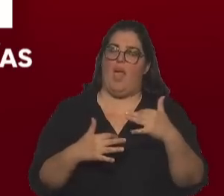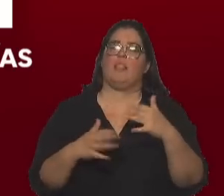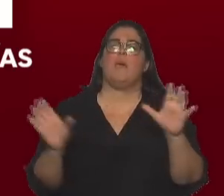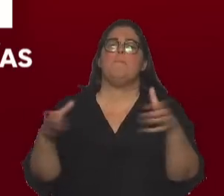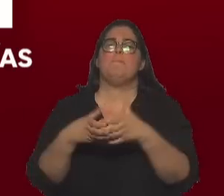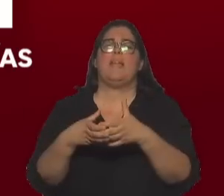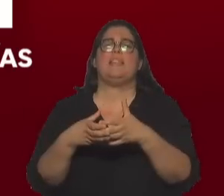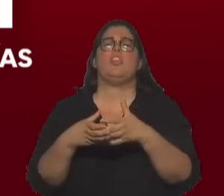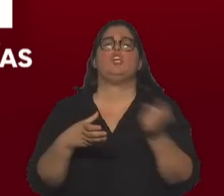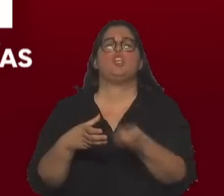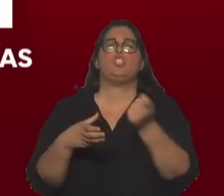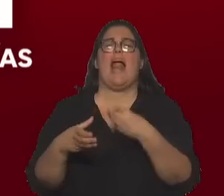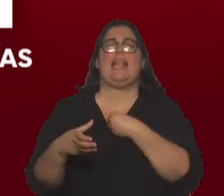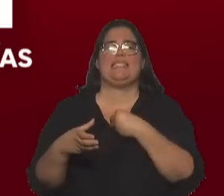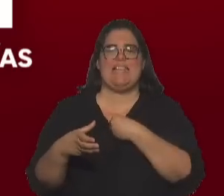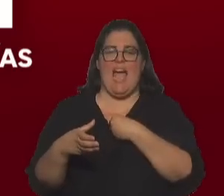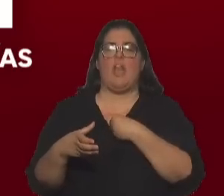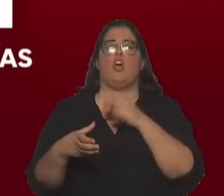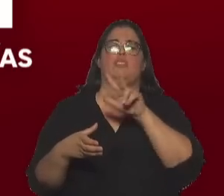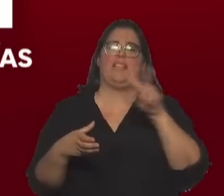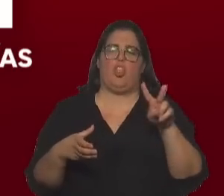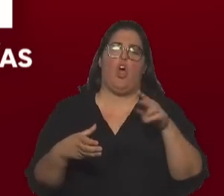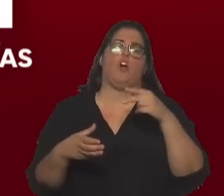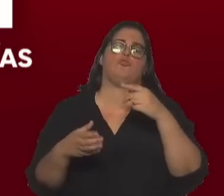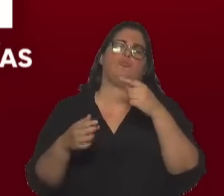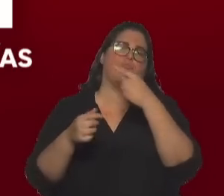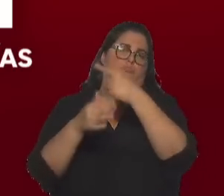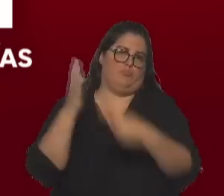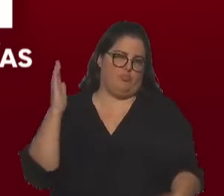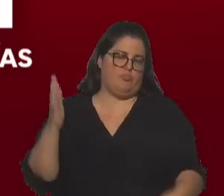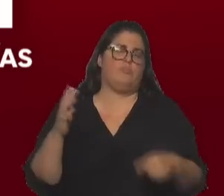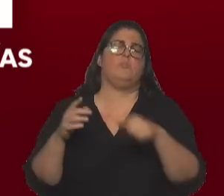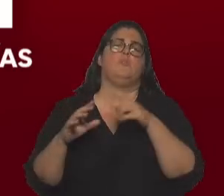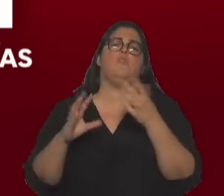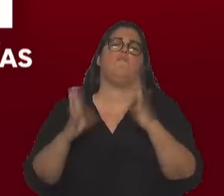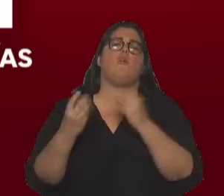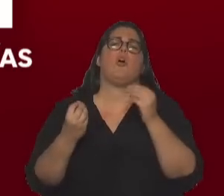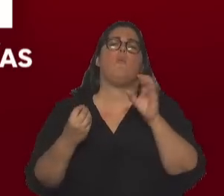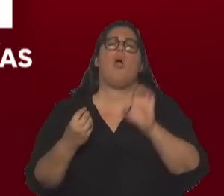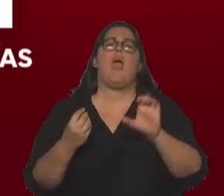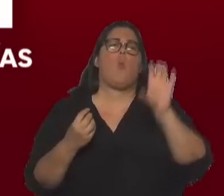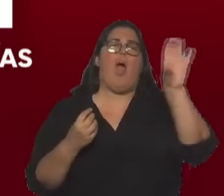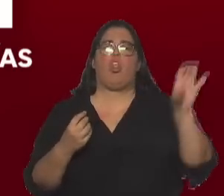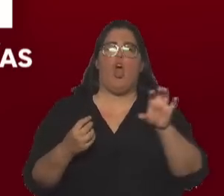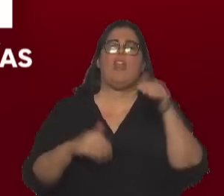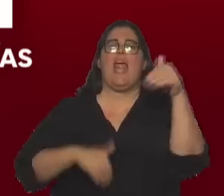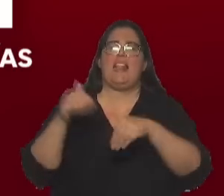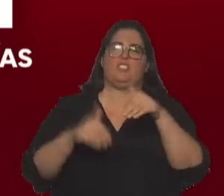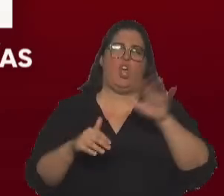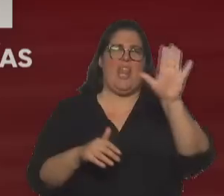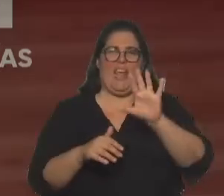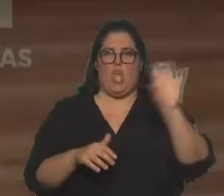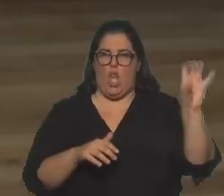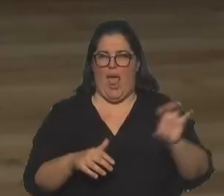Cristiano, 32. Bueno, y así sigue la lista justamente de cómo ha quedado Ecuador con estas elecciones